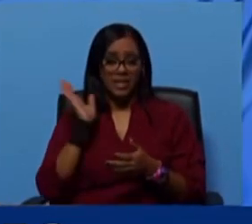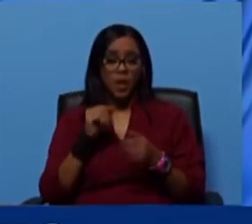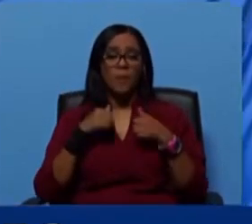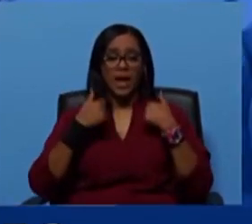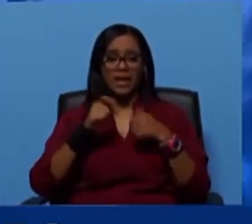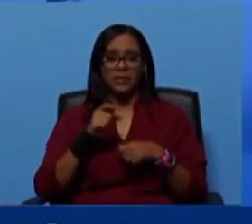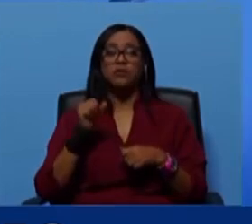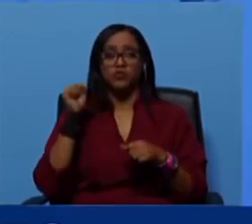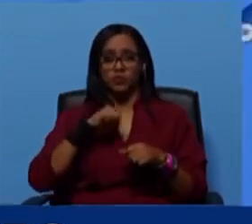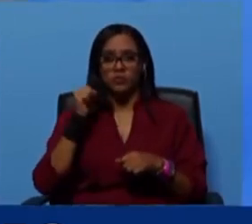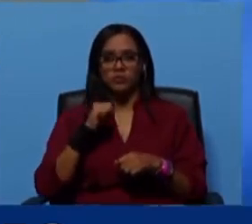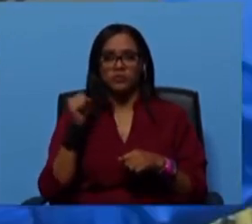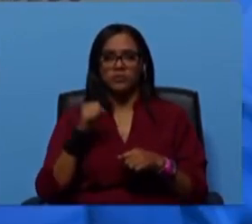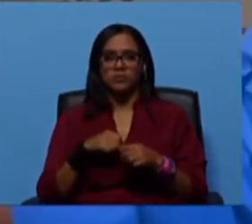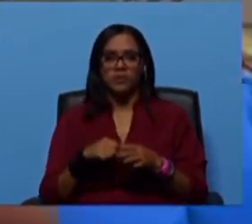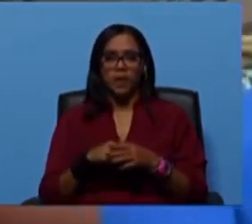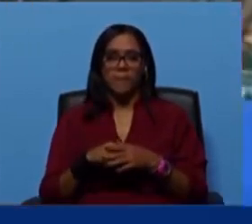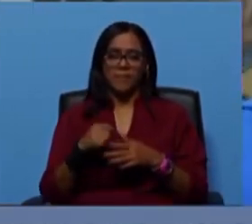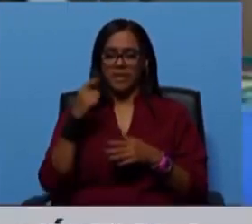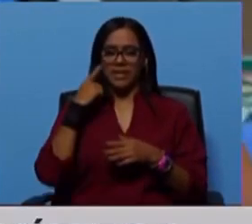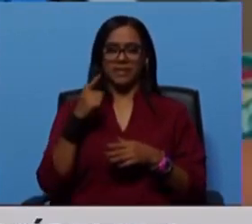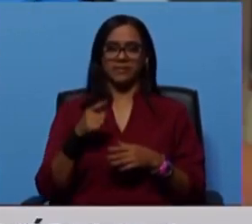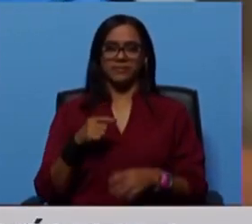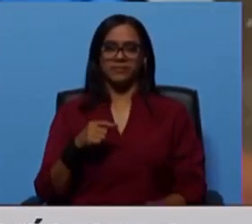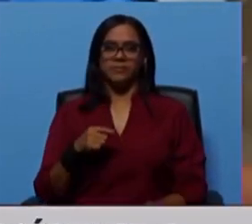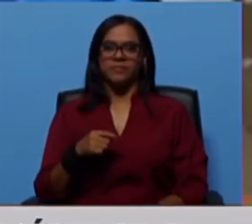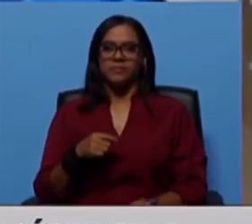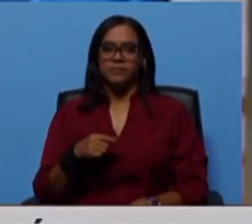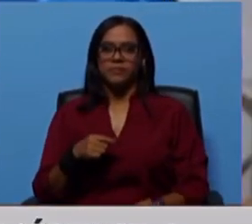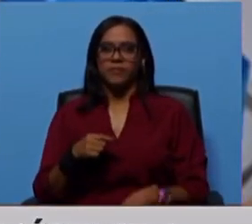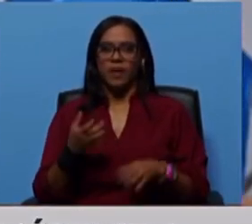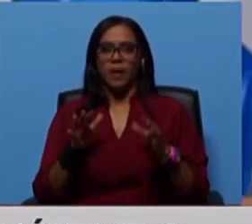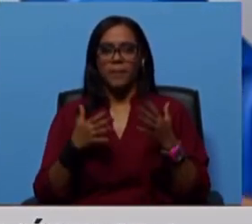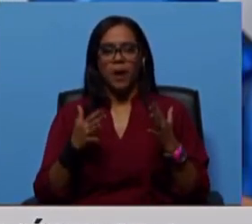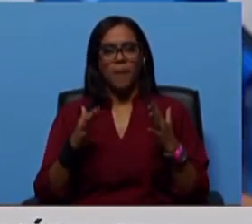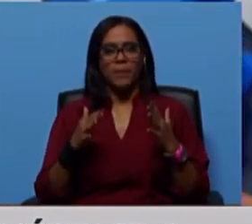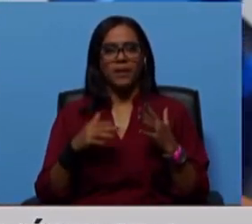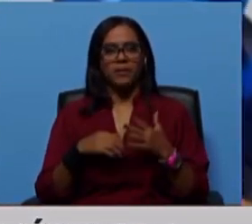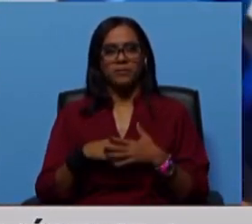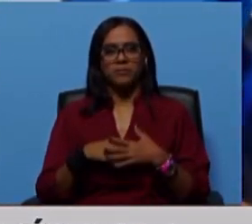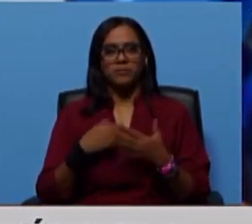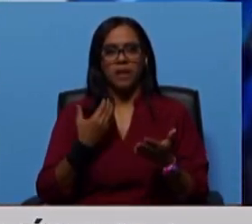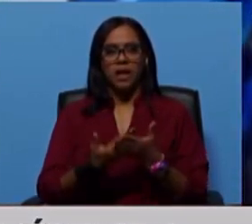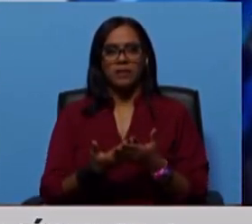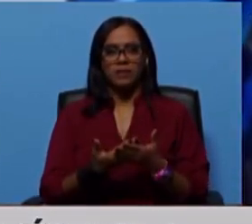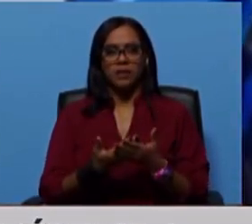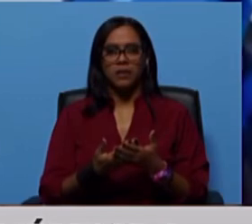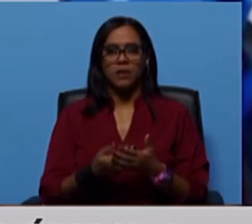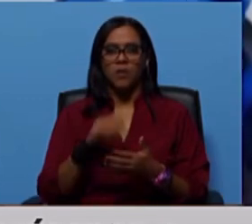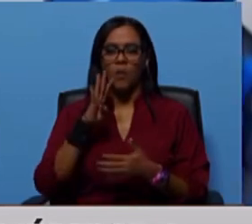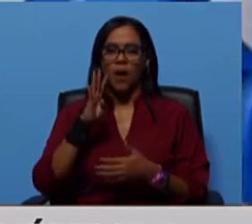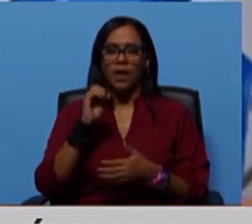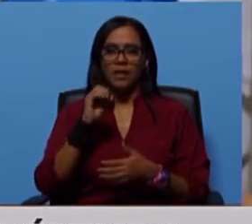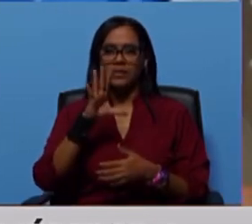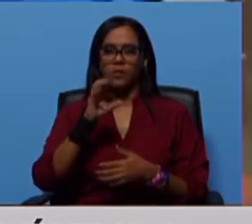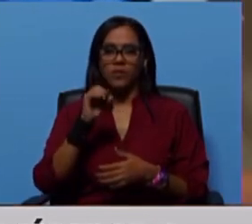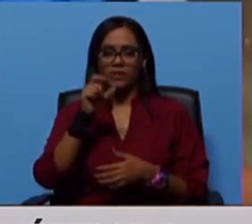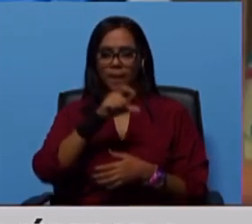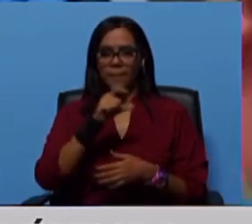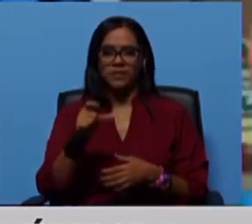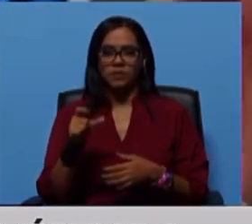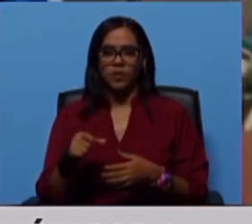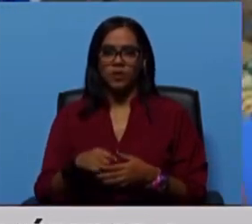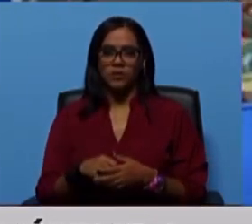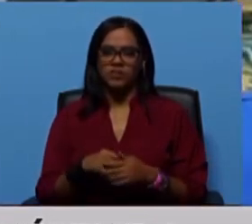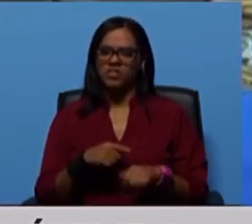Claro. ¿Cuánto más? Mira, ponte tú que alrededor a mí me vienen hasta 40, 50 personas. ¿En qué lapso de